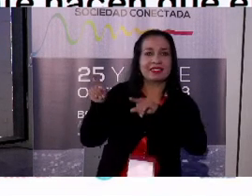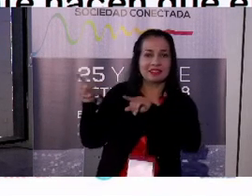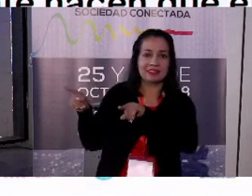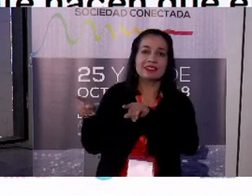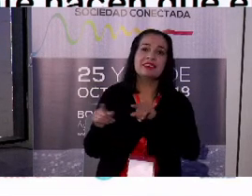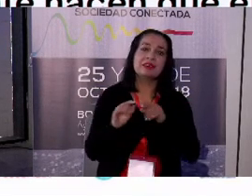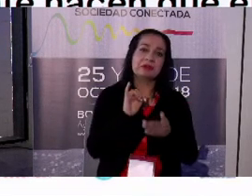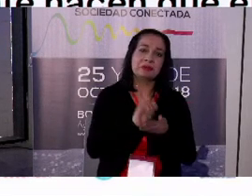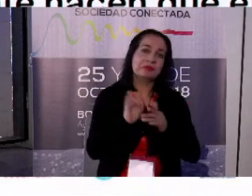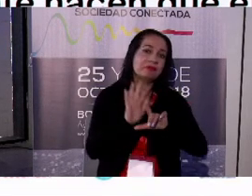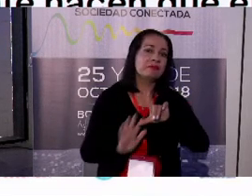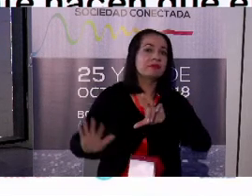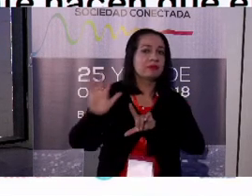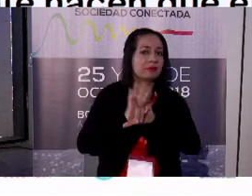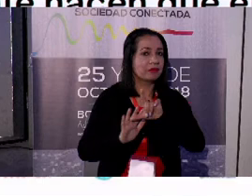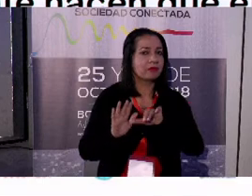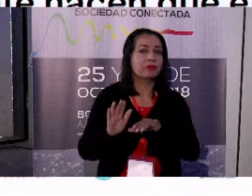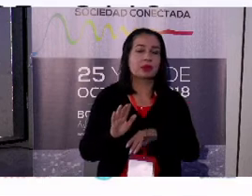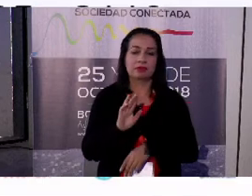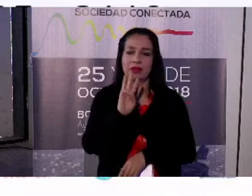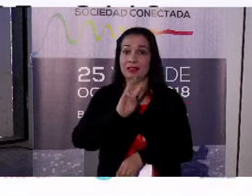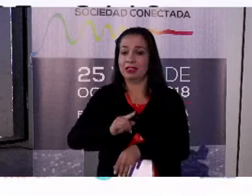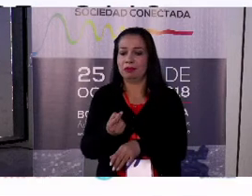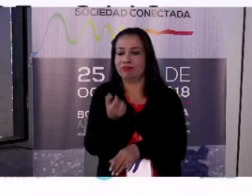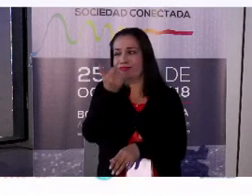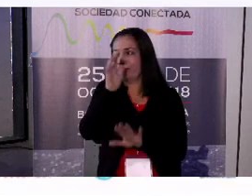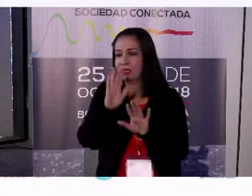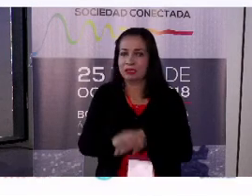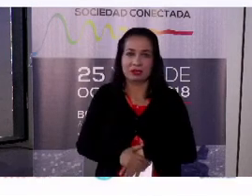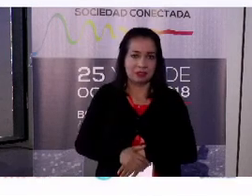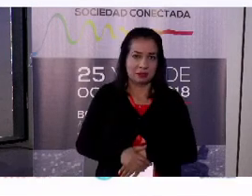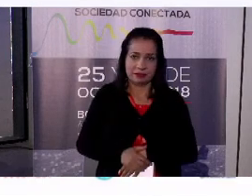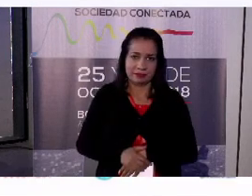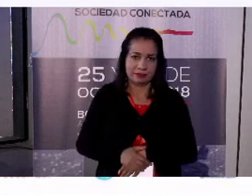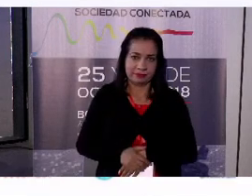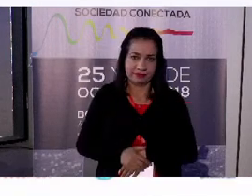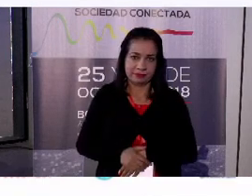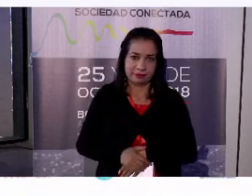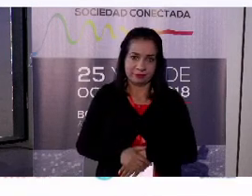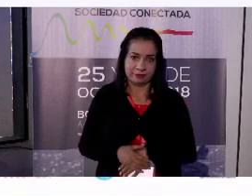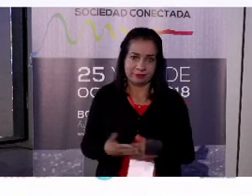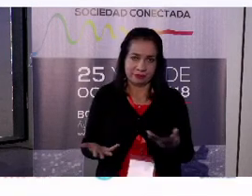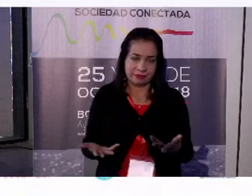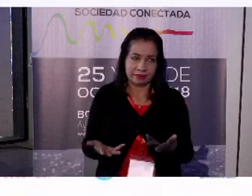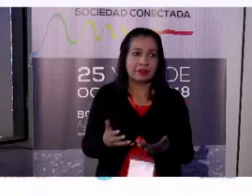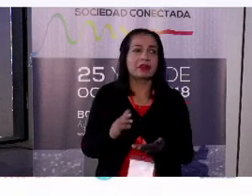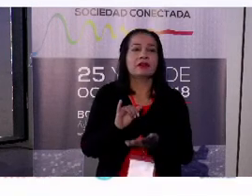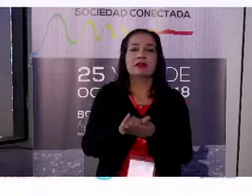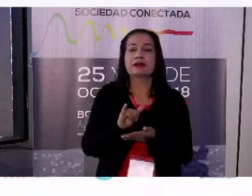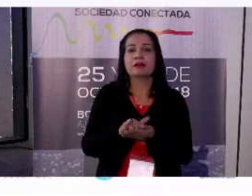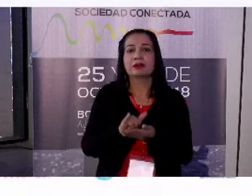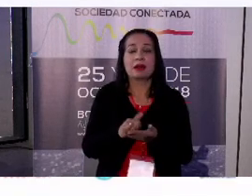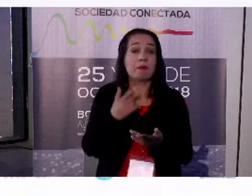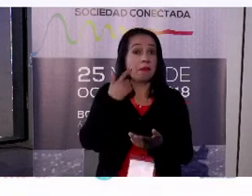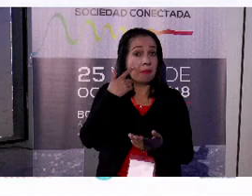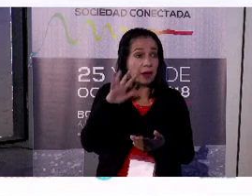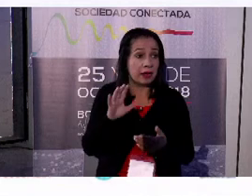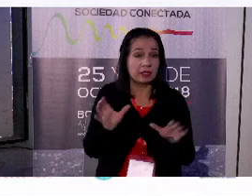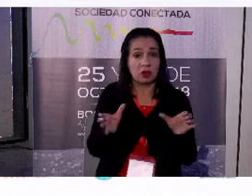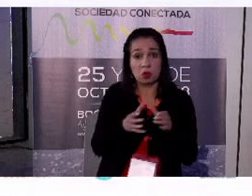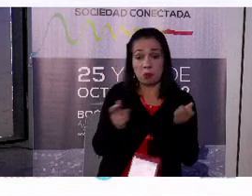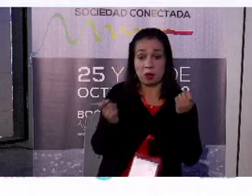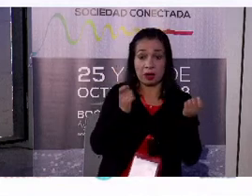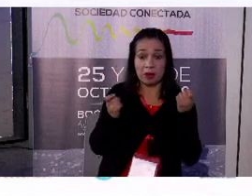la la me quedan 3 minutos Eh entonces parece que los reguladores y gobiernos hacen su